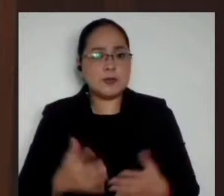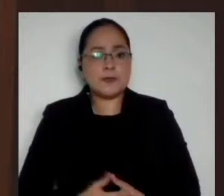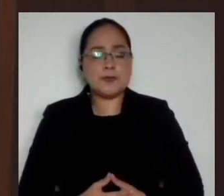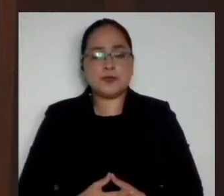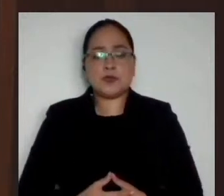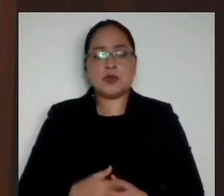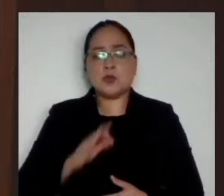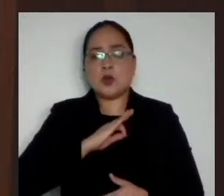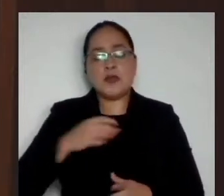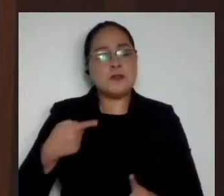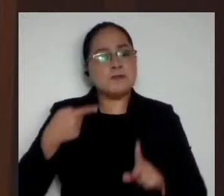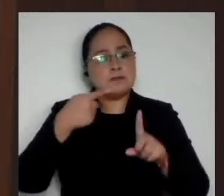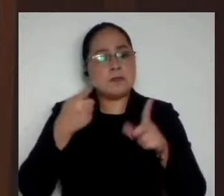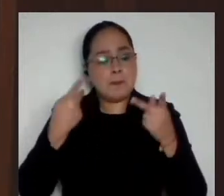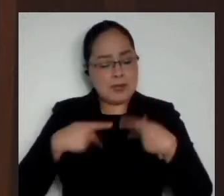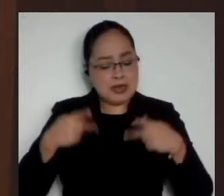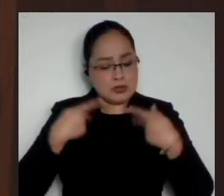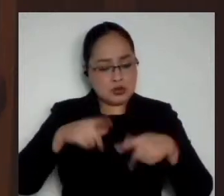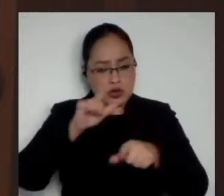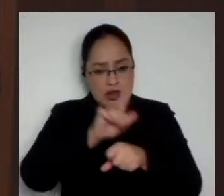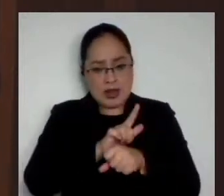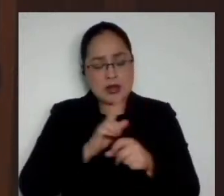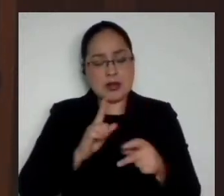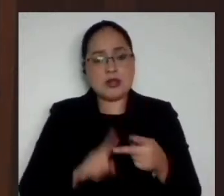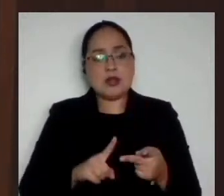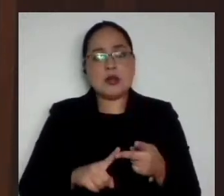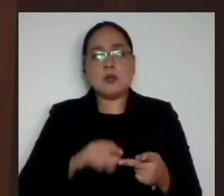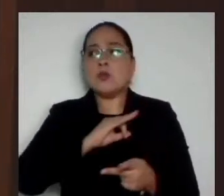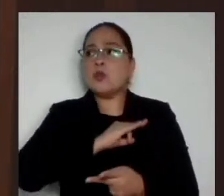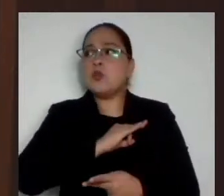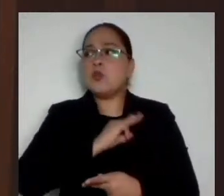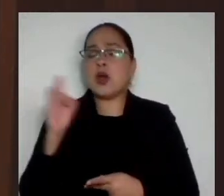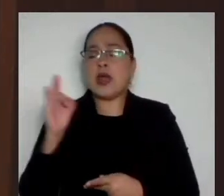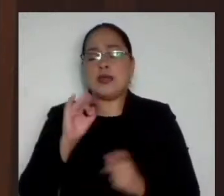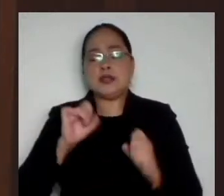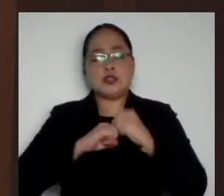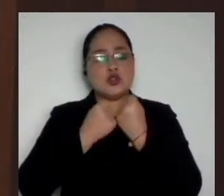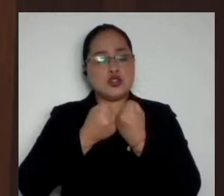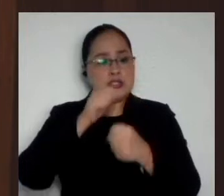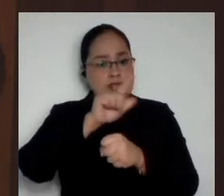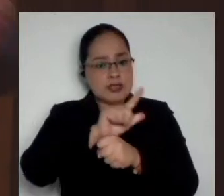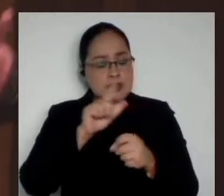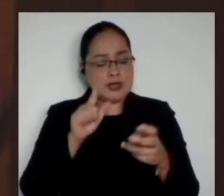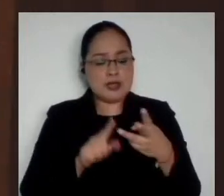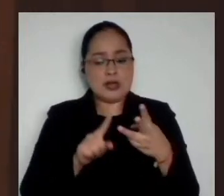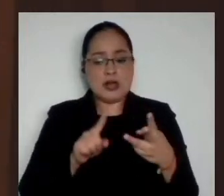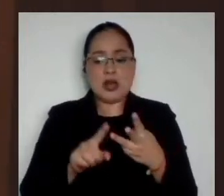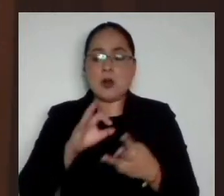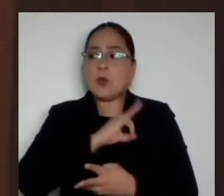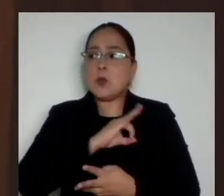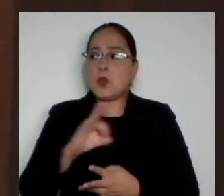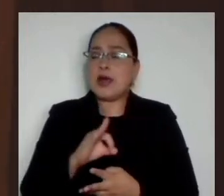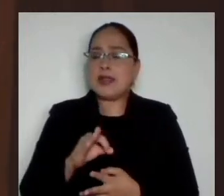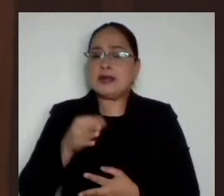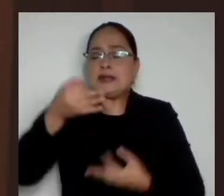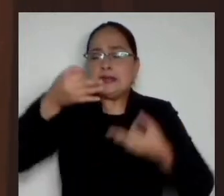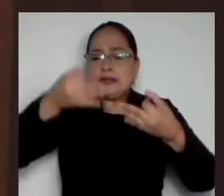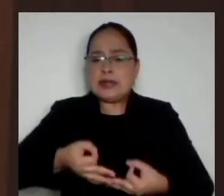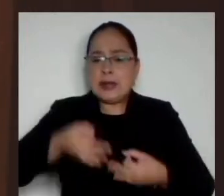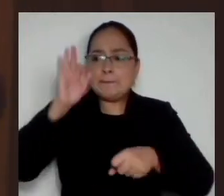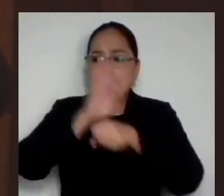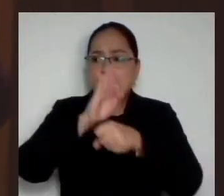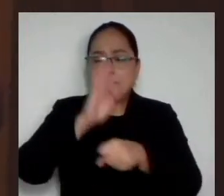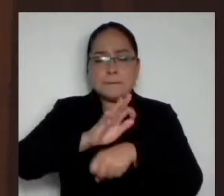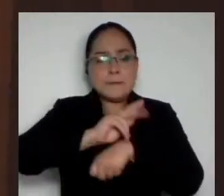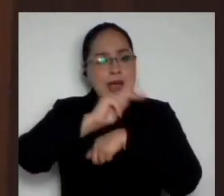muy personal, puede ser de interés social, puede ser de interés de nación, pero